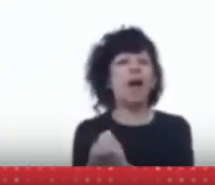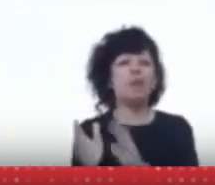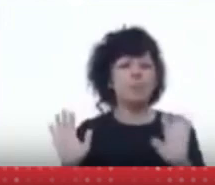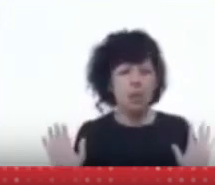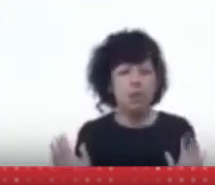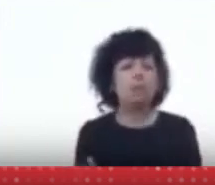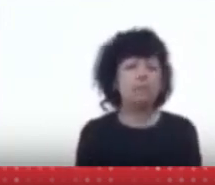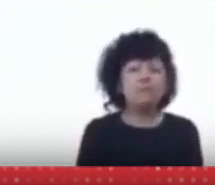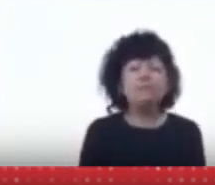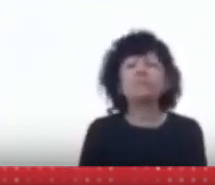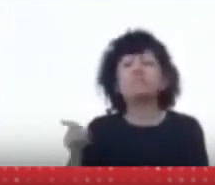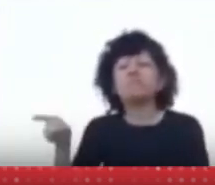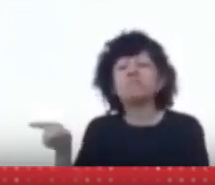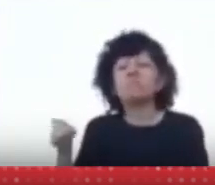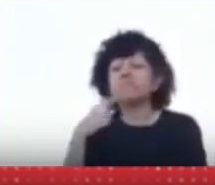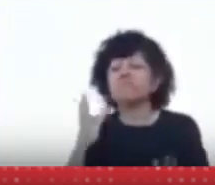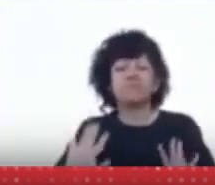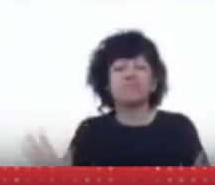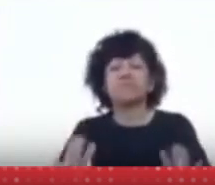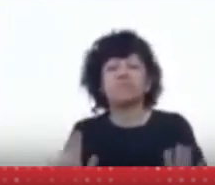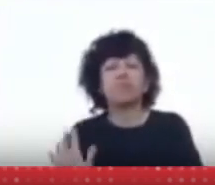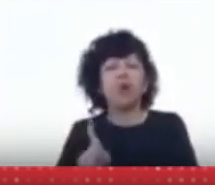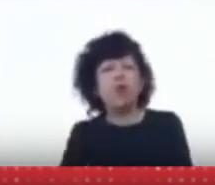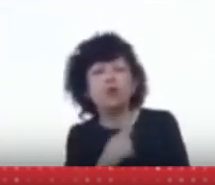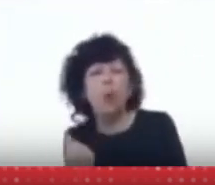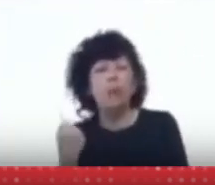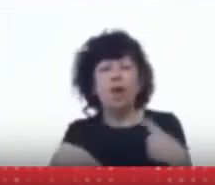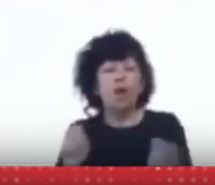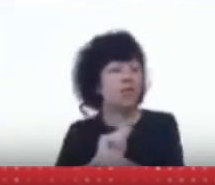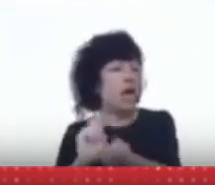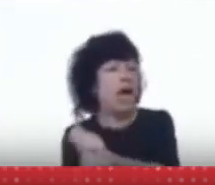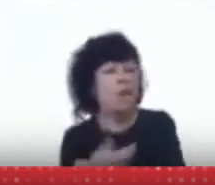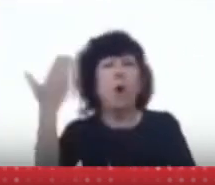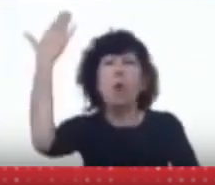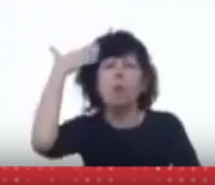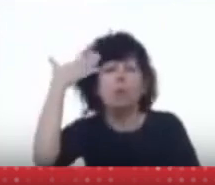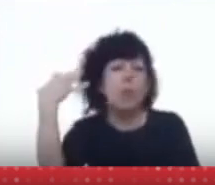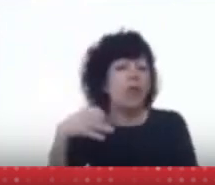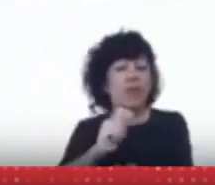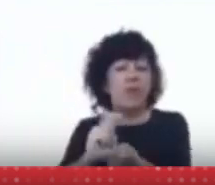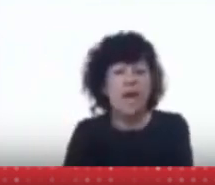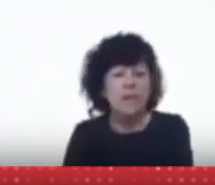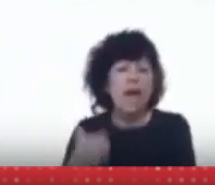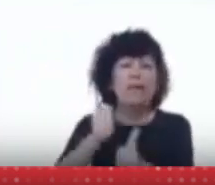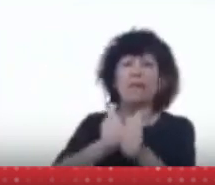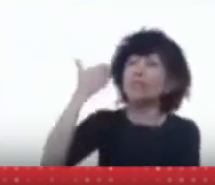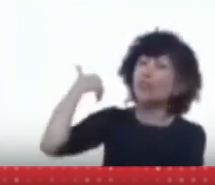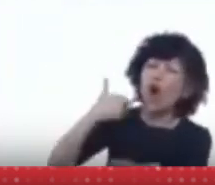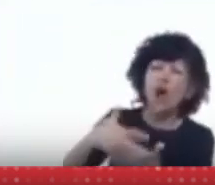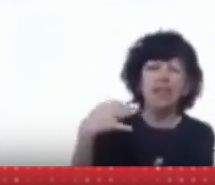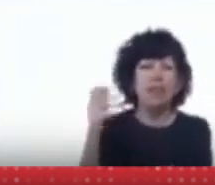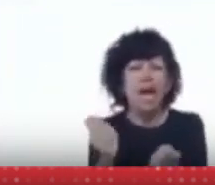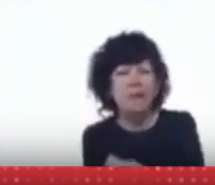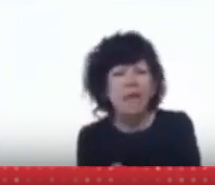fundamental en el sentir, en las tradiciones, en la cultura, en nuestra historia,